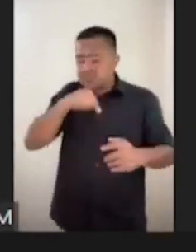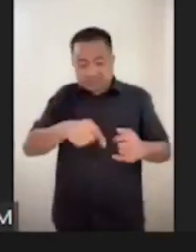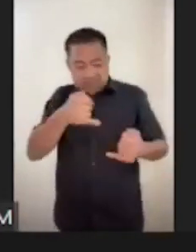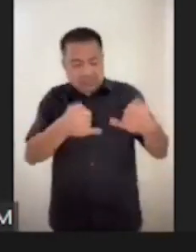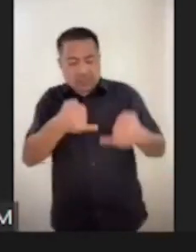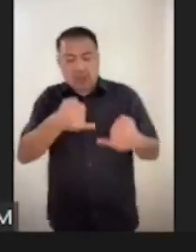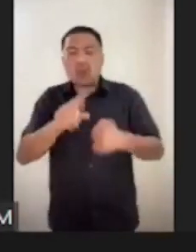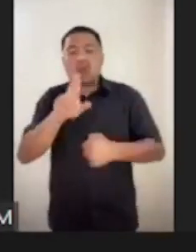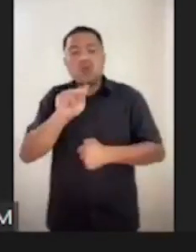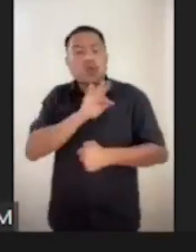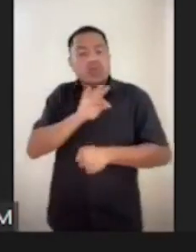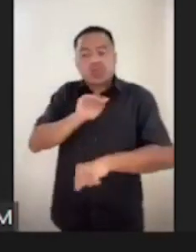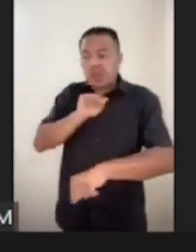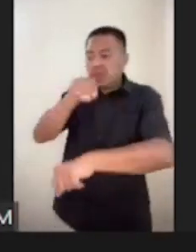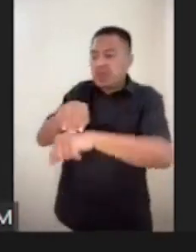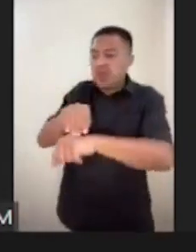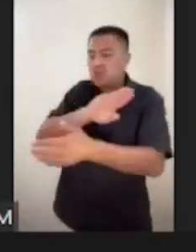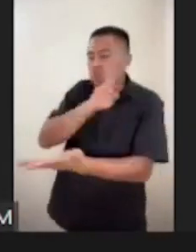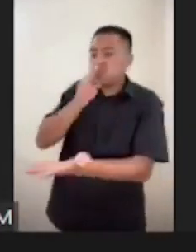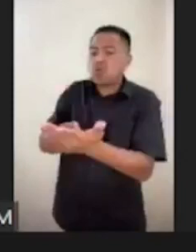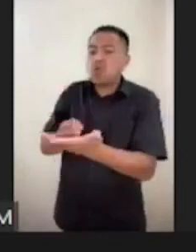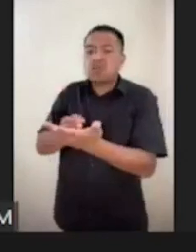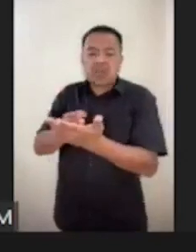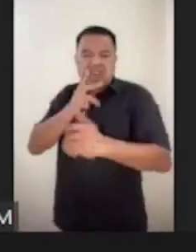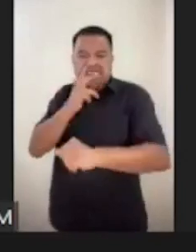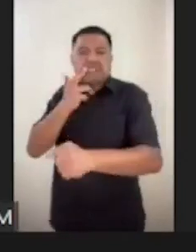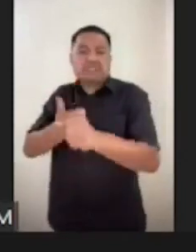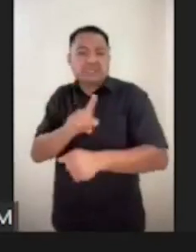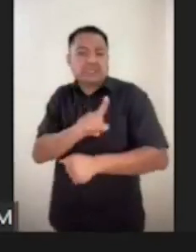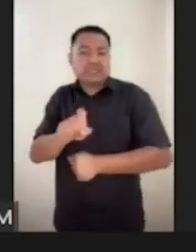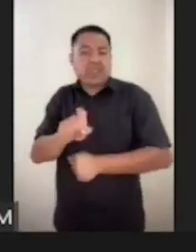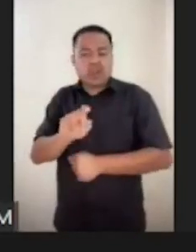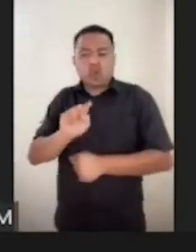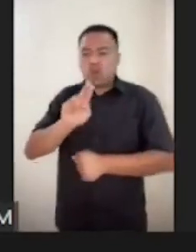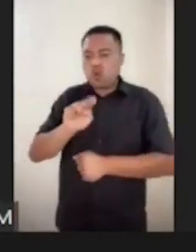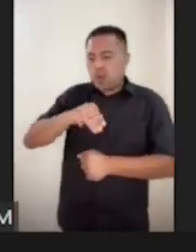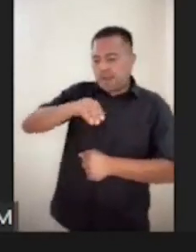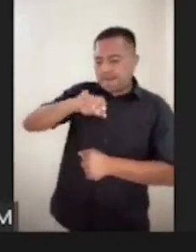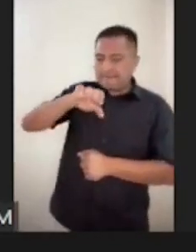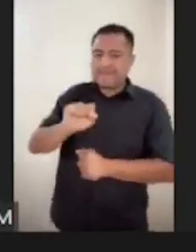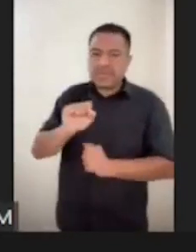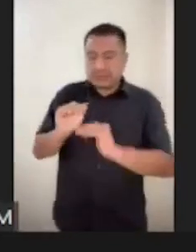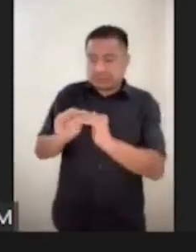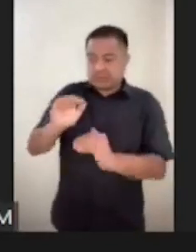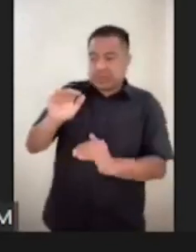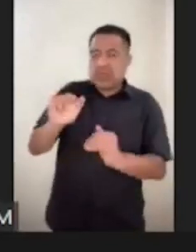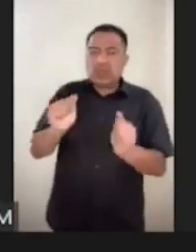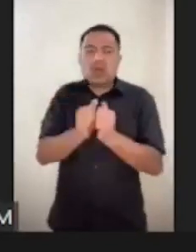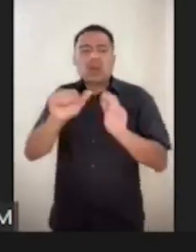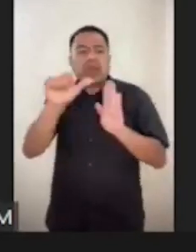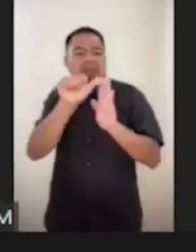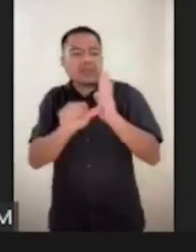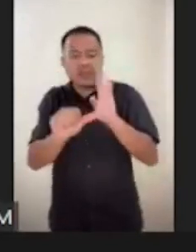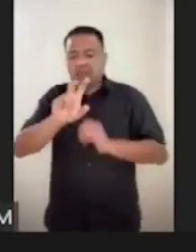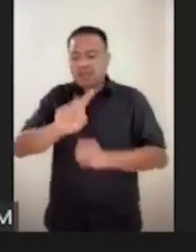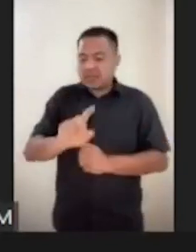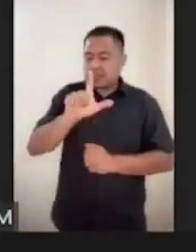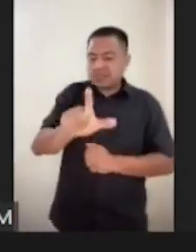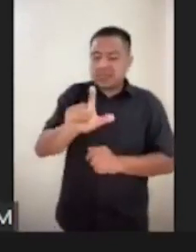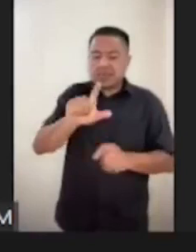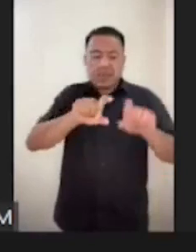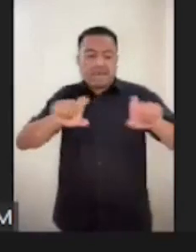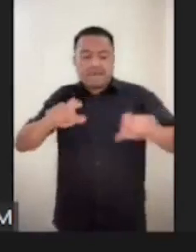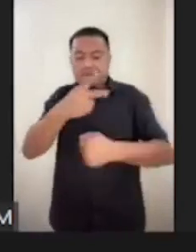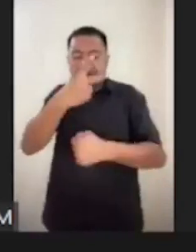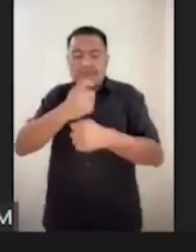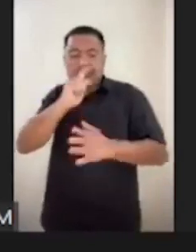aplicar una multa a la autoridad responsable consistente en 100 veces la unidad de medida y actualización vigente en términos del artículo 37, fracción segunda de la Ley